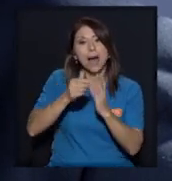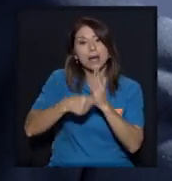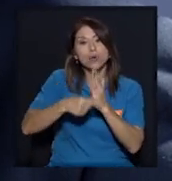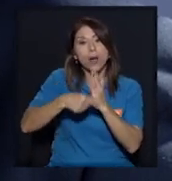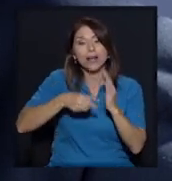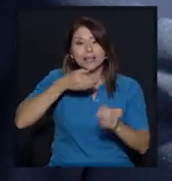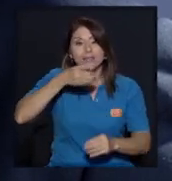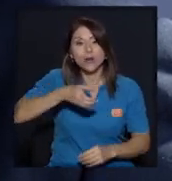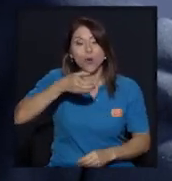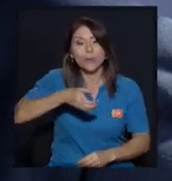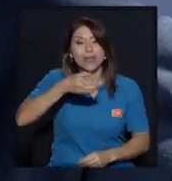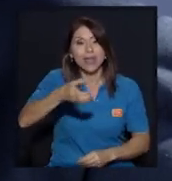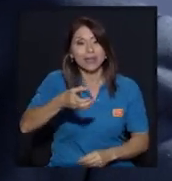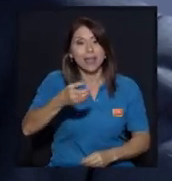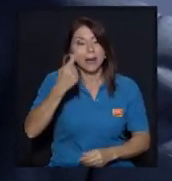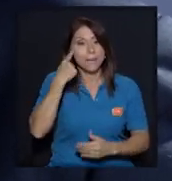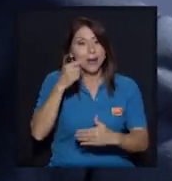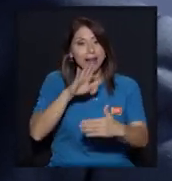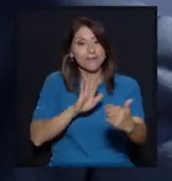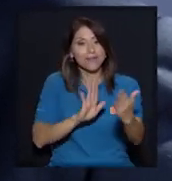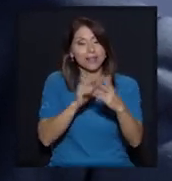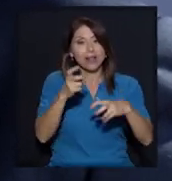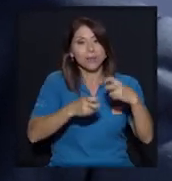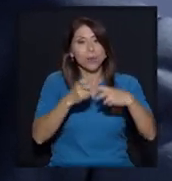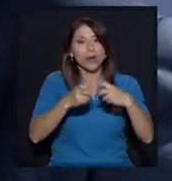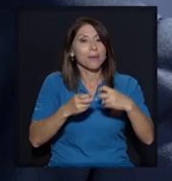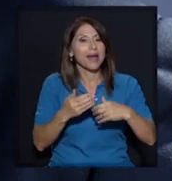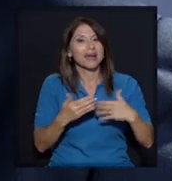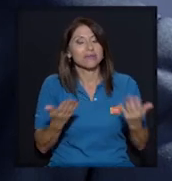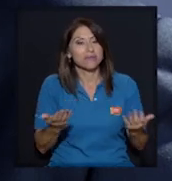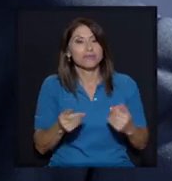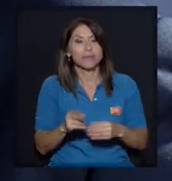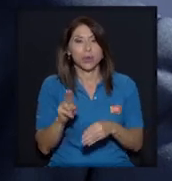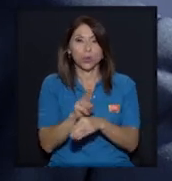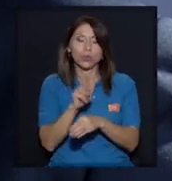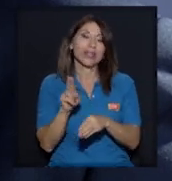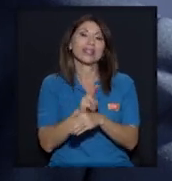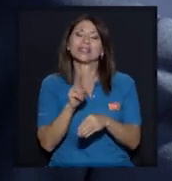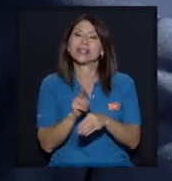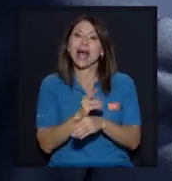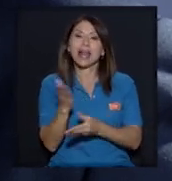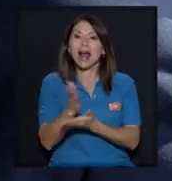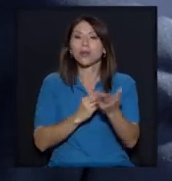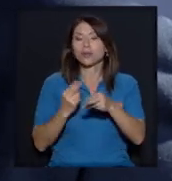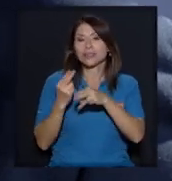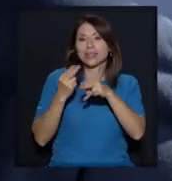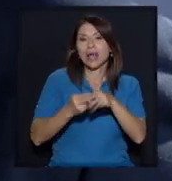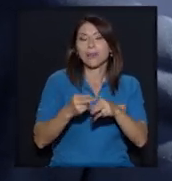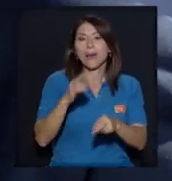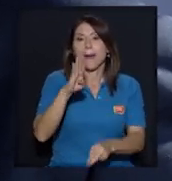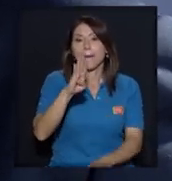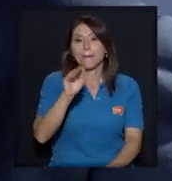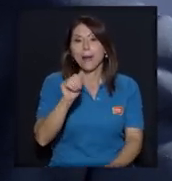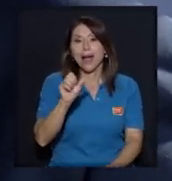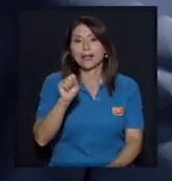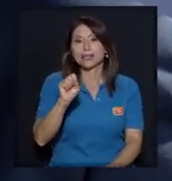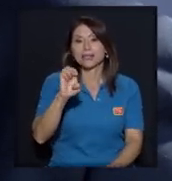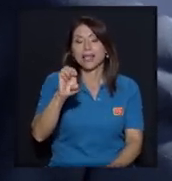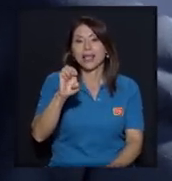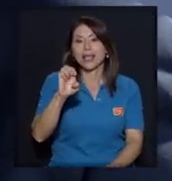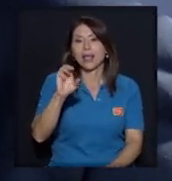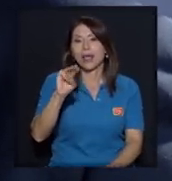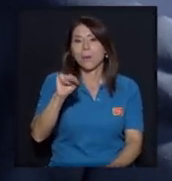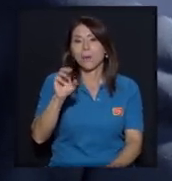abordar este problema es utilizar entonces lo que se denomina la base móvil, que es